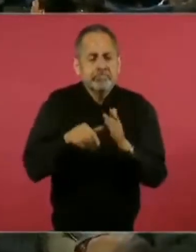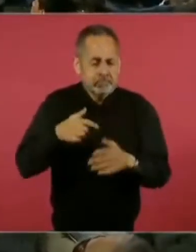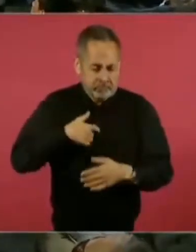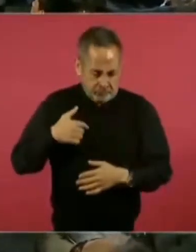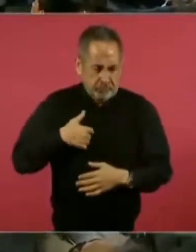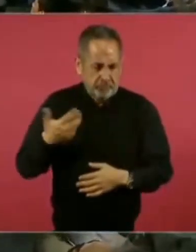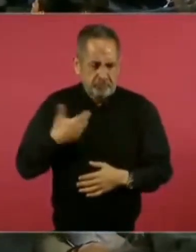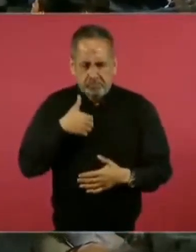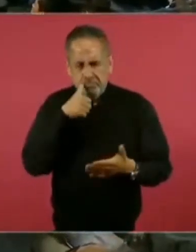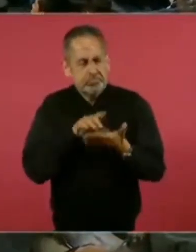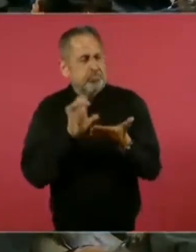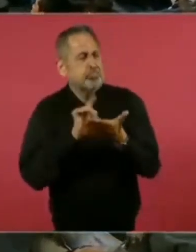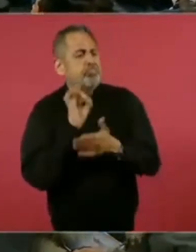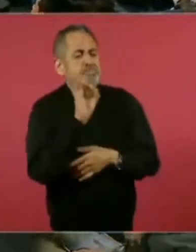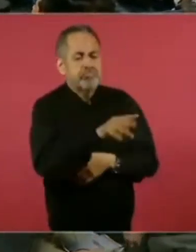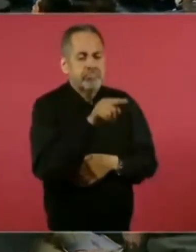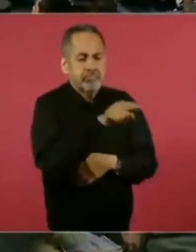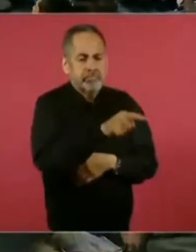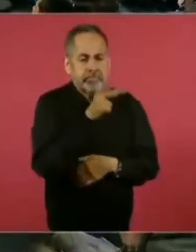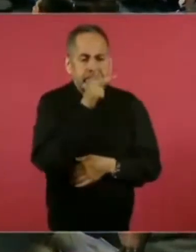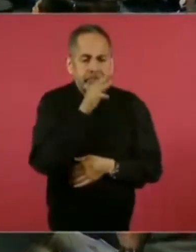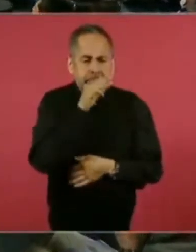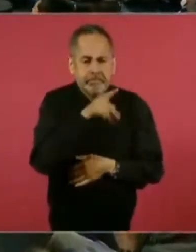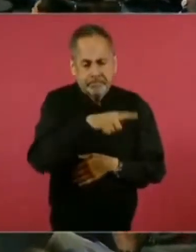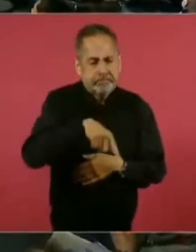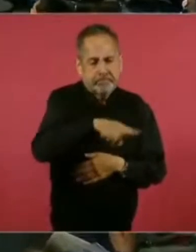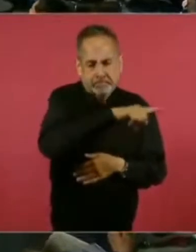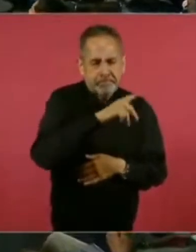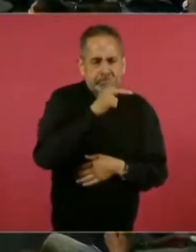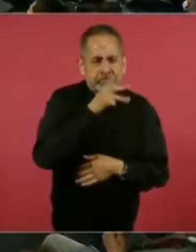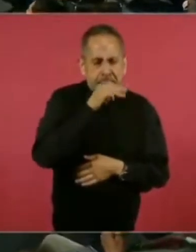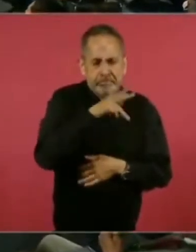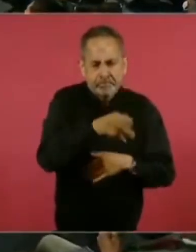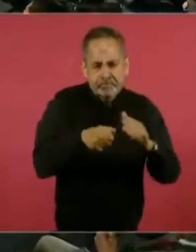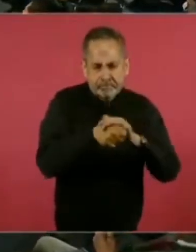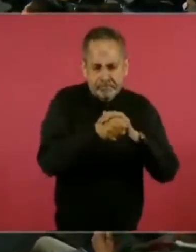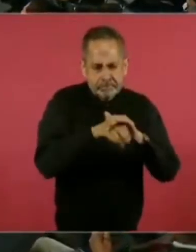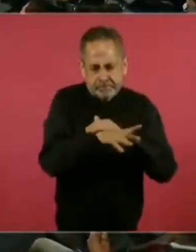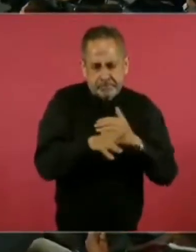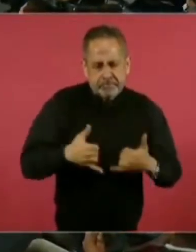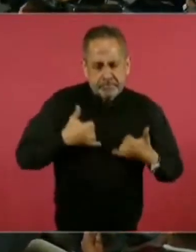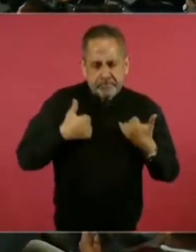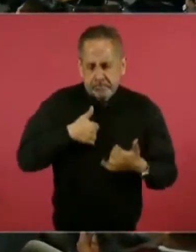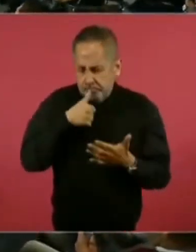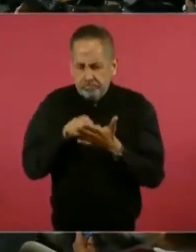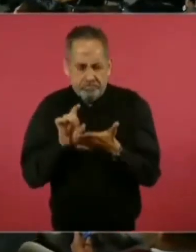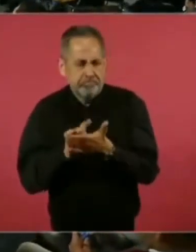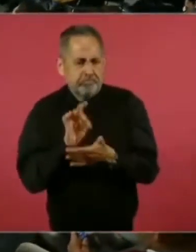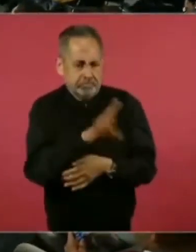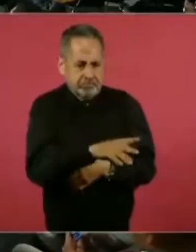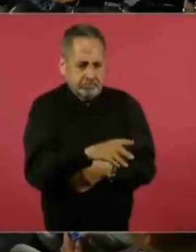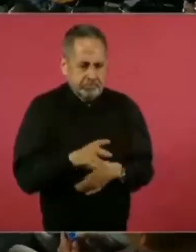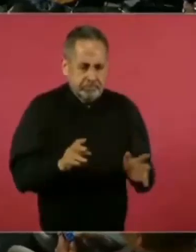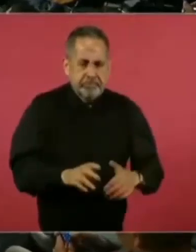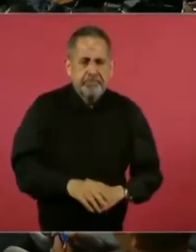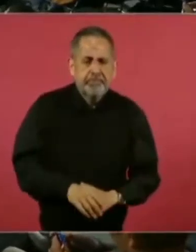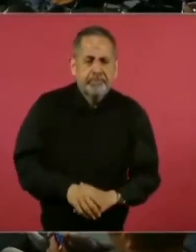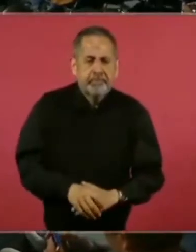envié a los papás, a las mamás de los jóvenes de Ayotzinapa,